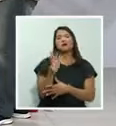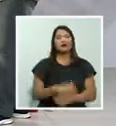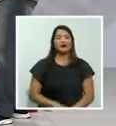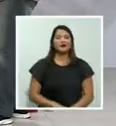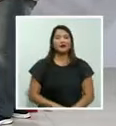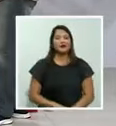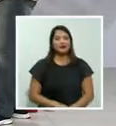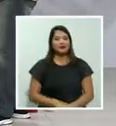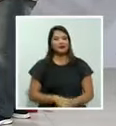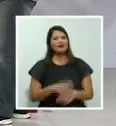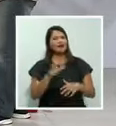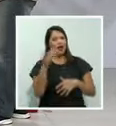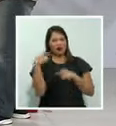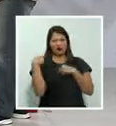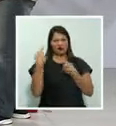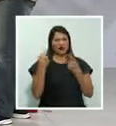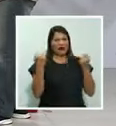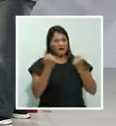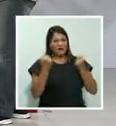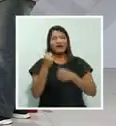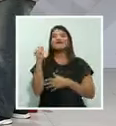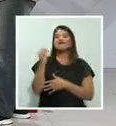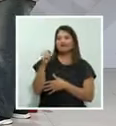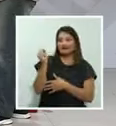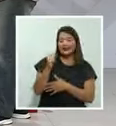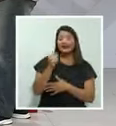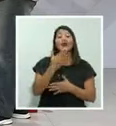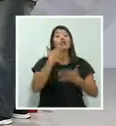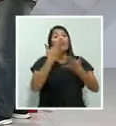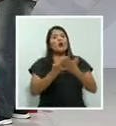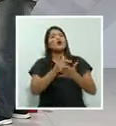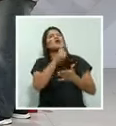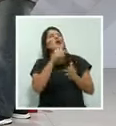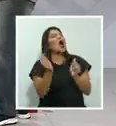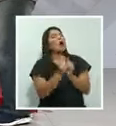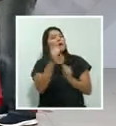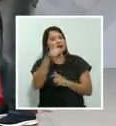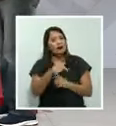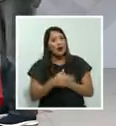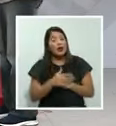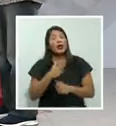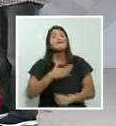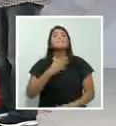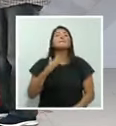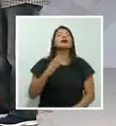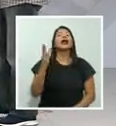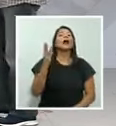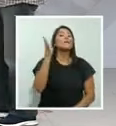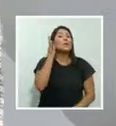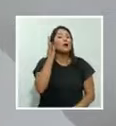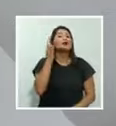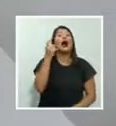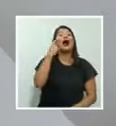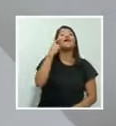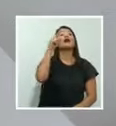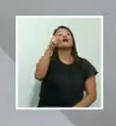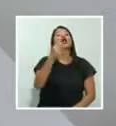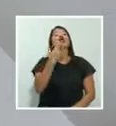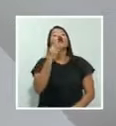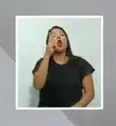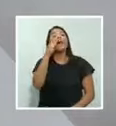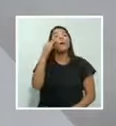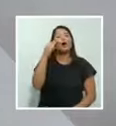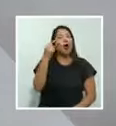menos. Han habido como días de frío, ¿verdad? Ah, sí. ¿Verdad? Bueno, ¿y quién lo acompaña el día de hoy? Mi señora está allá. Ay, aquella morada. Ahí